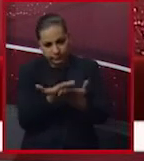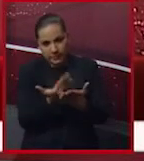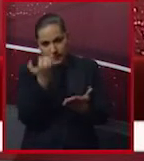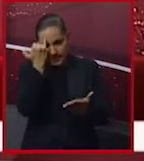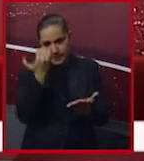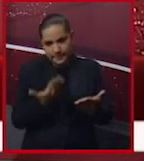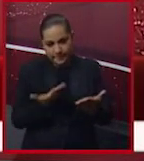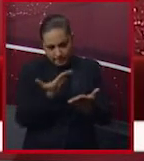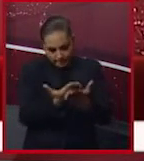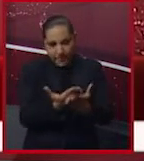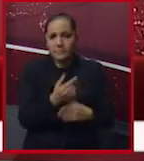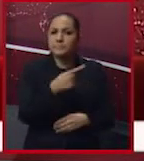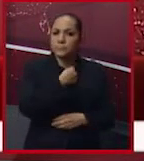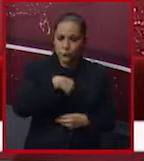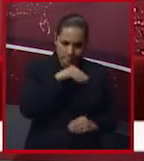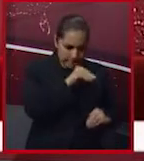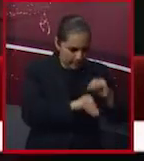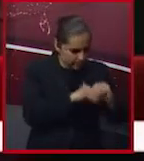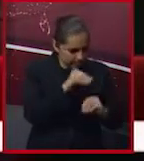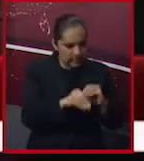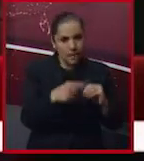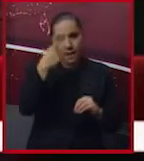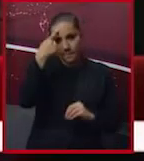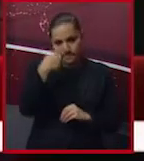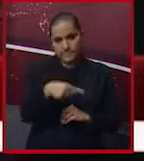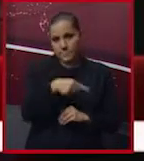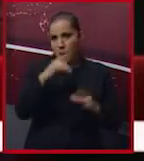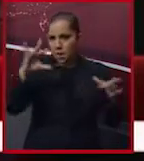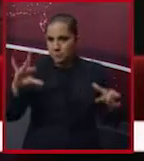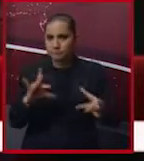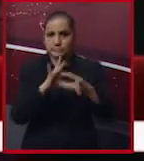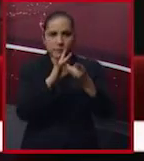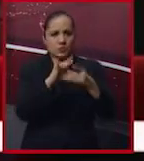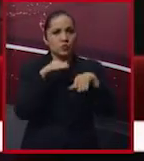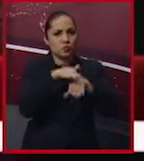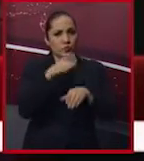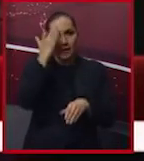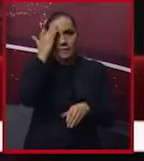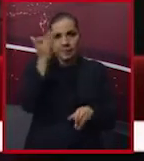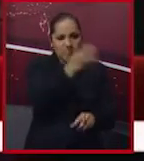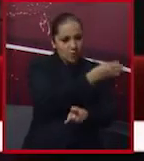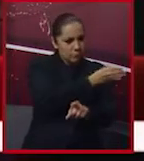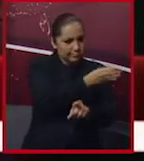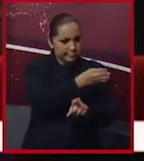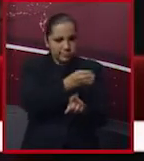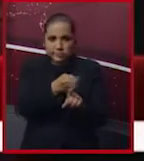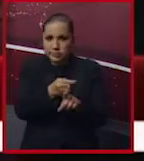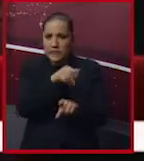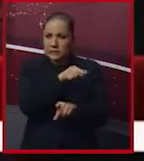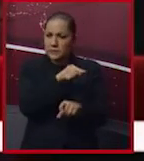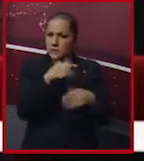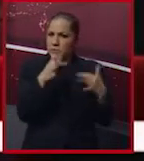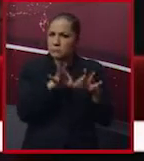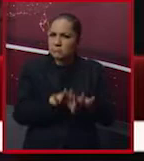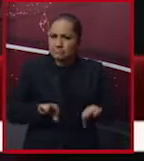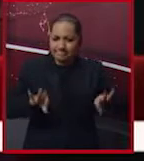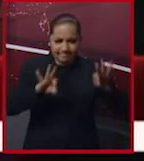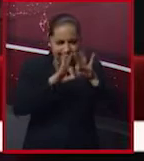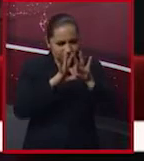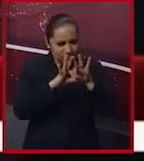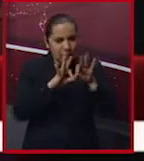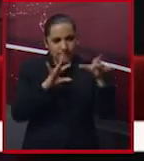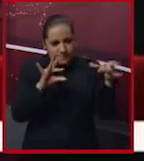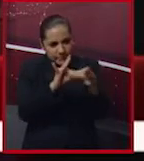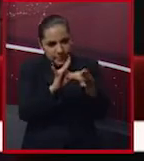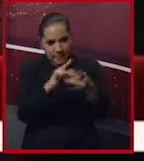sentido conmemorativo de lo que han sido pues todos estos instantes que nutren de manera directa lo que es la conformación